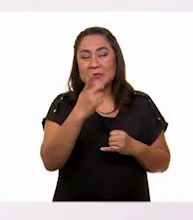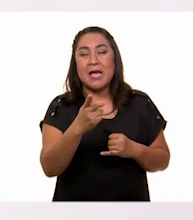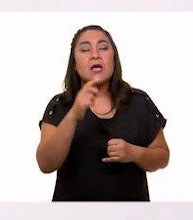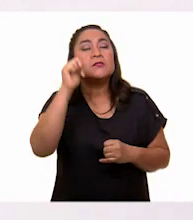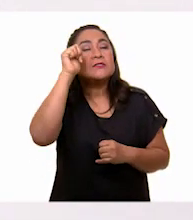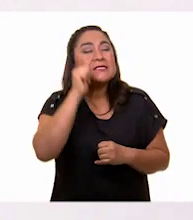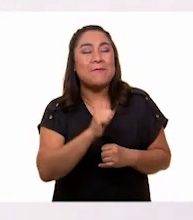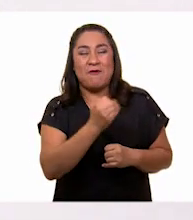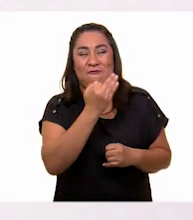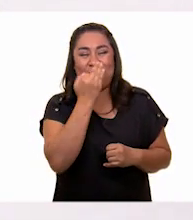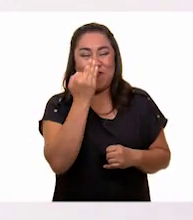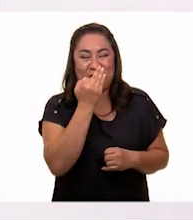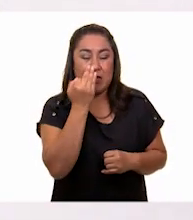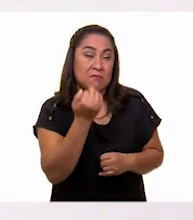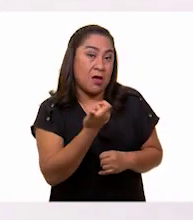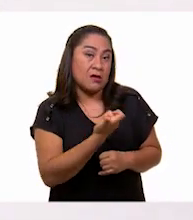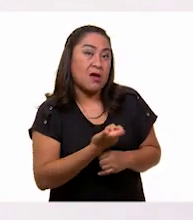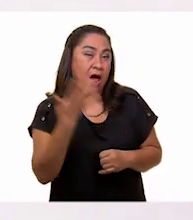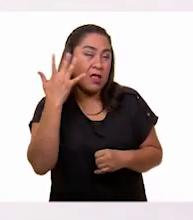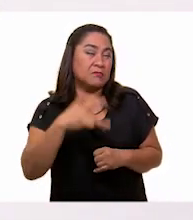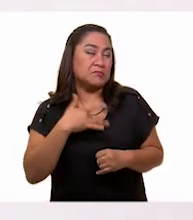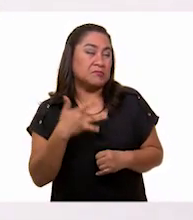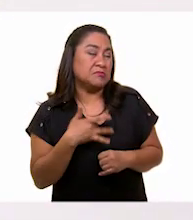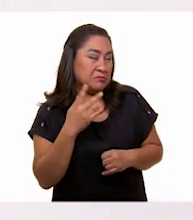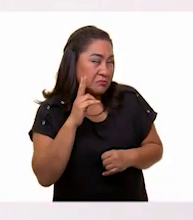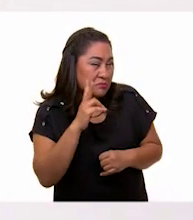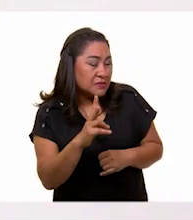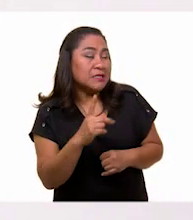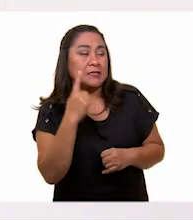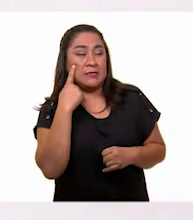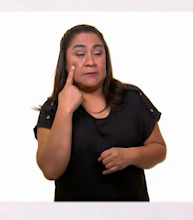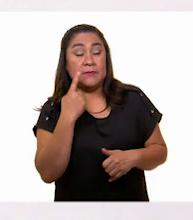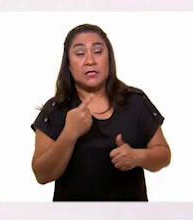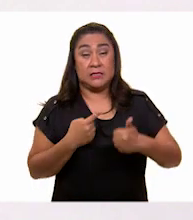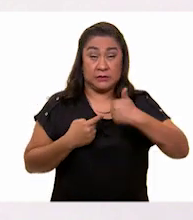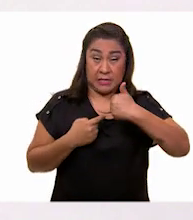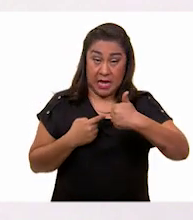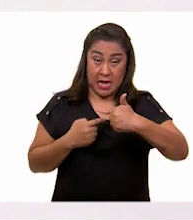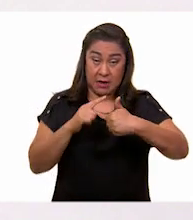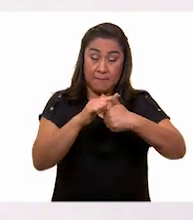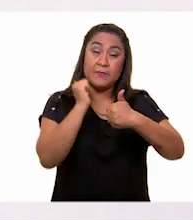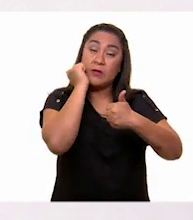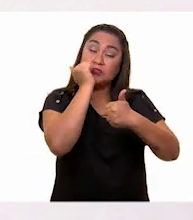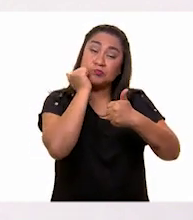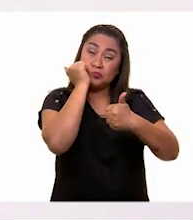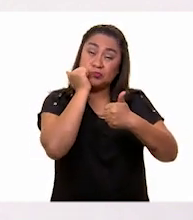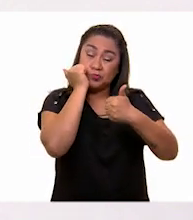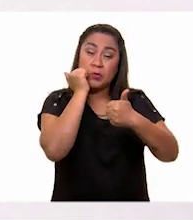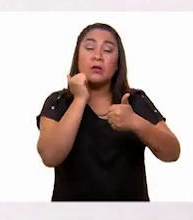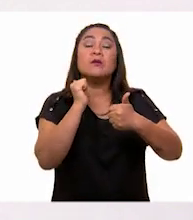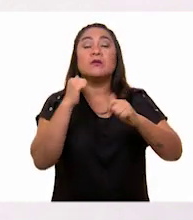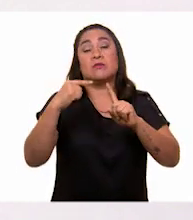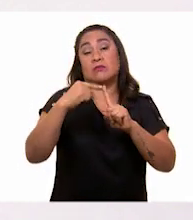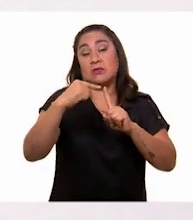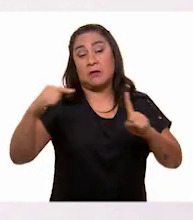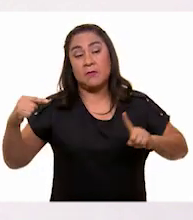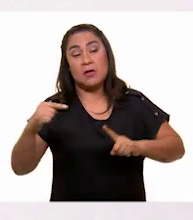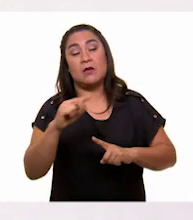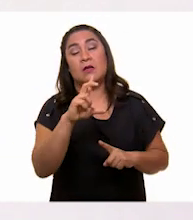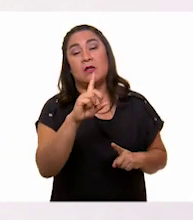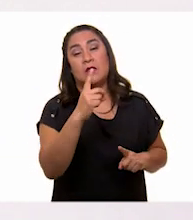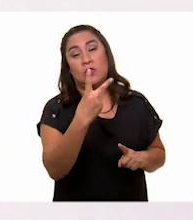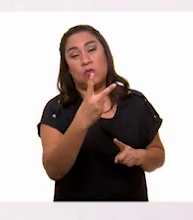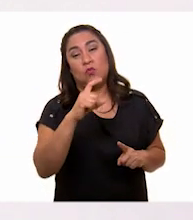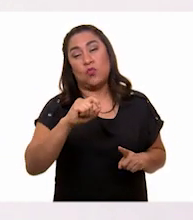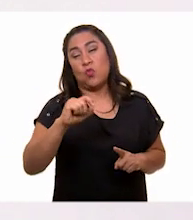floral, creo que es la más cara de todas, maestra, porque si dividimos el precio de 32.40 pesos